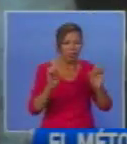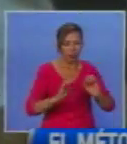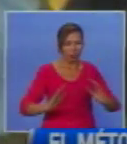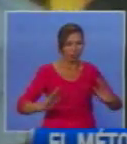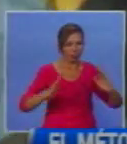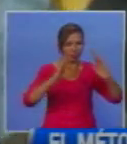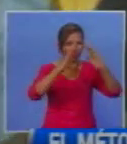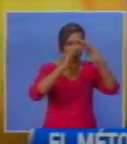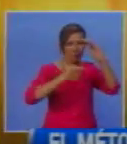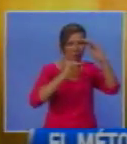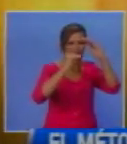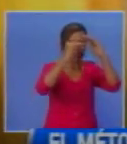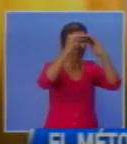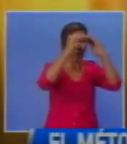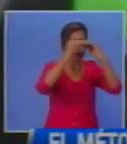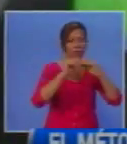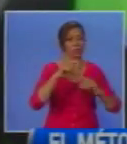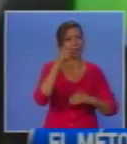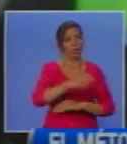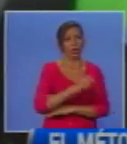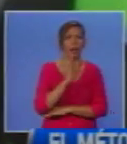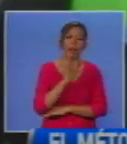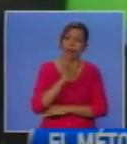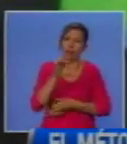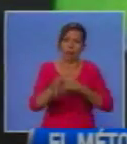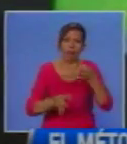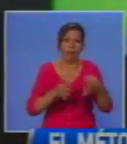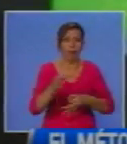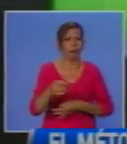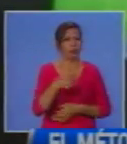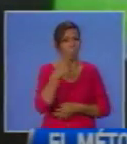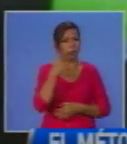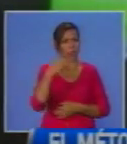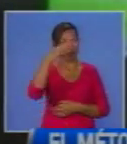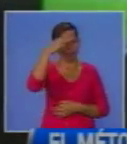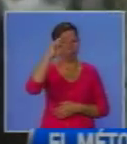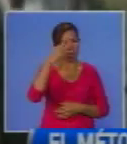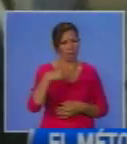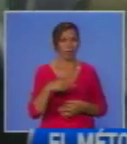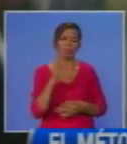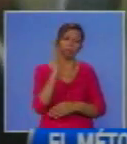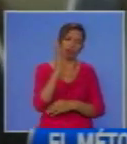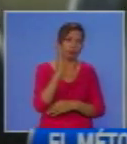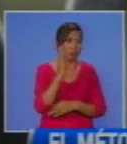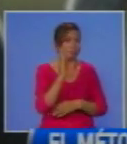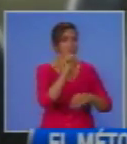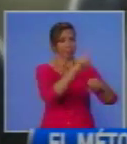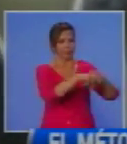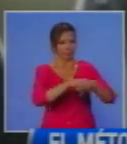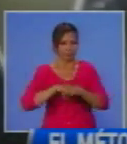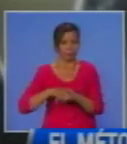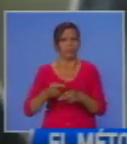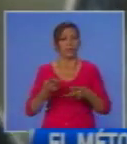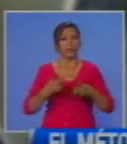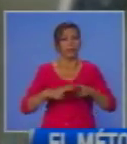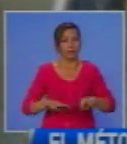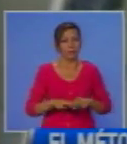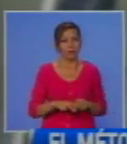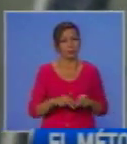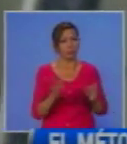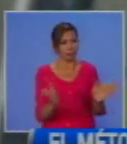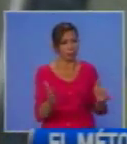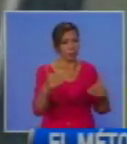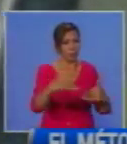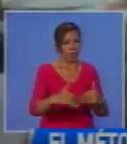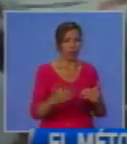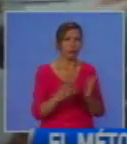multinivel. Quien daba la charla explicativa, este hombre de nacionalidad mexicana, fue detenido. Se revisó también la habitación en la que se hospedaba en busca